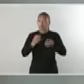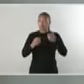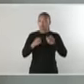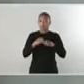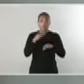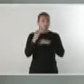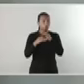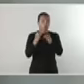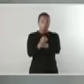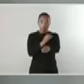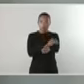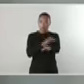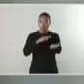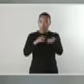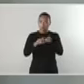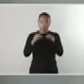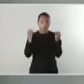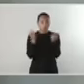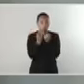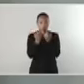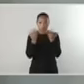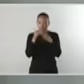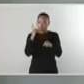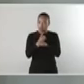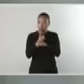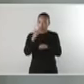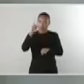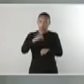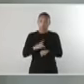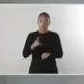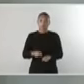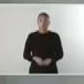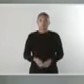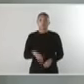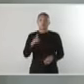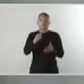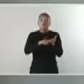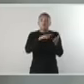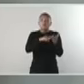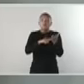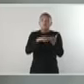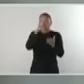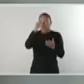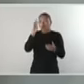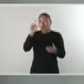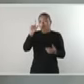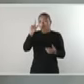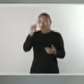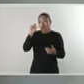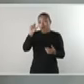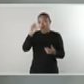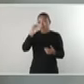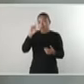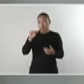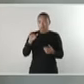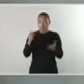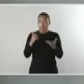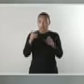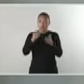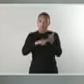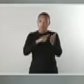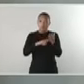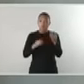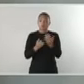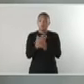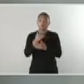de trabajo tu voto por Baltasar es un voto por la nueva generación de tamaulipecos que hará las cosas